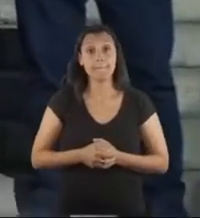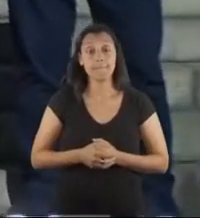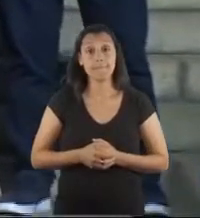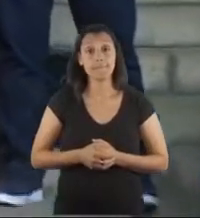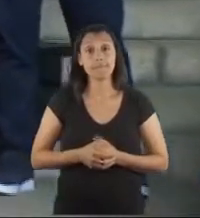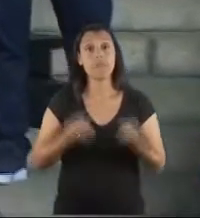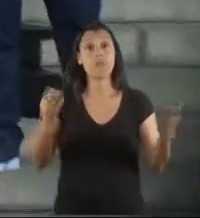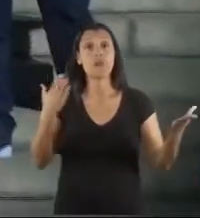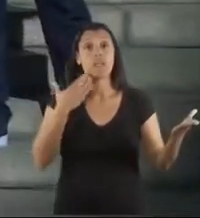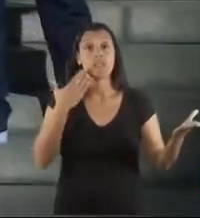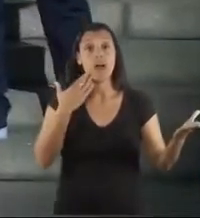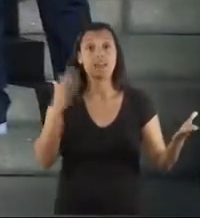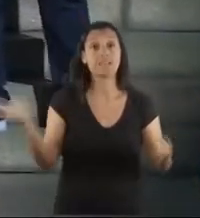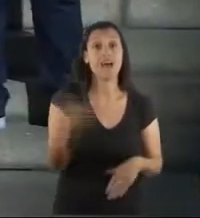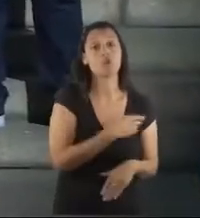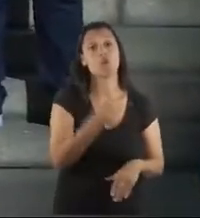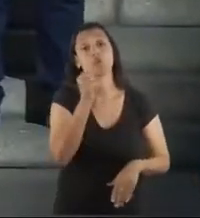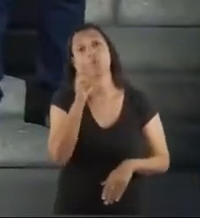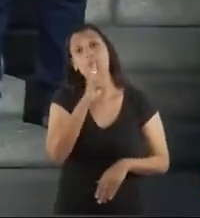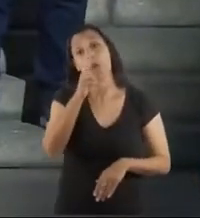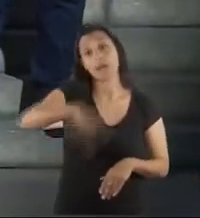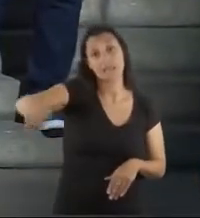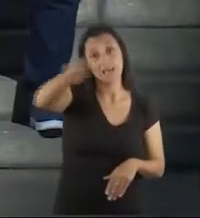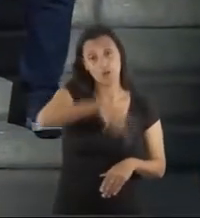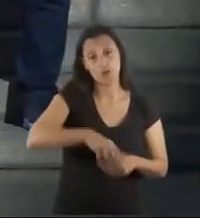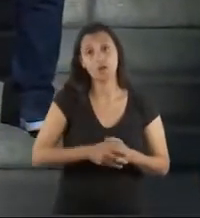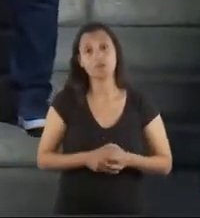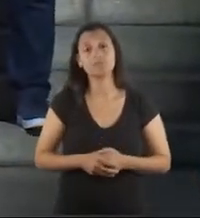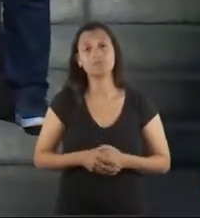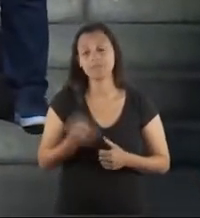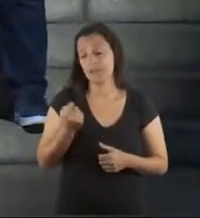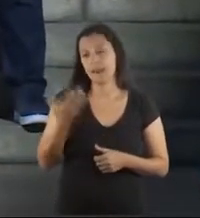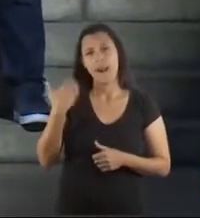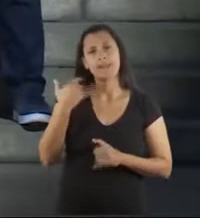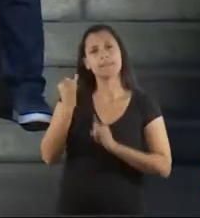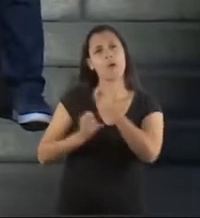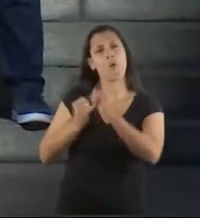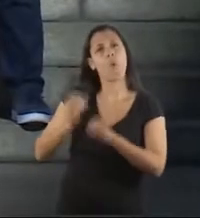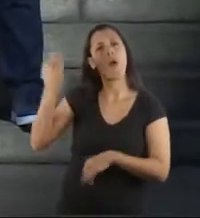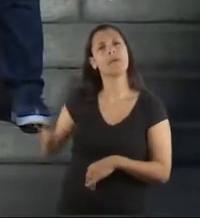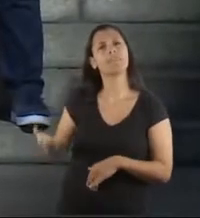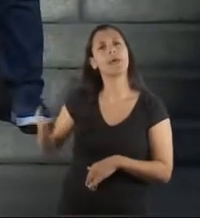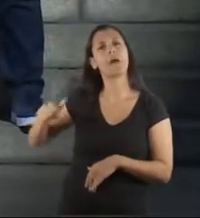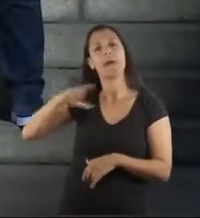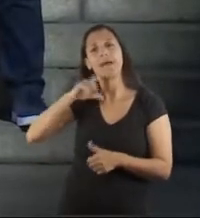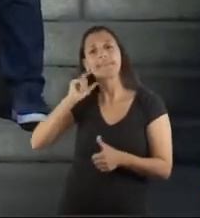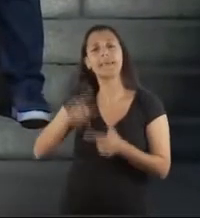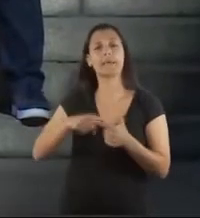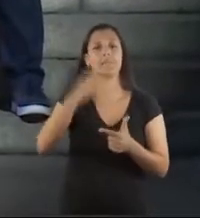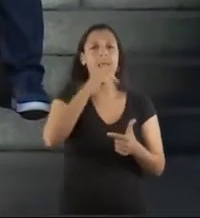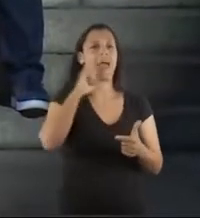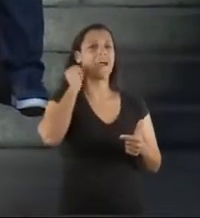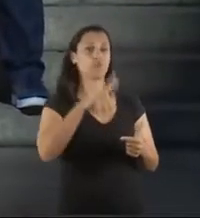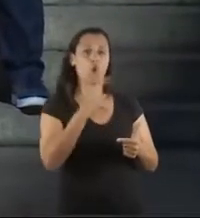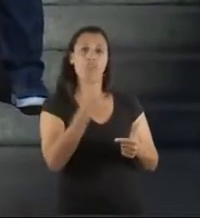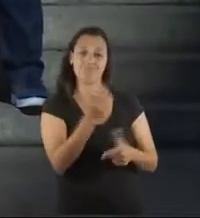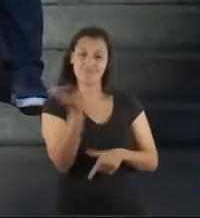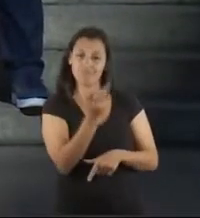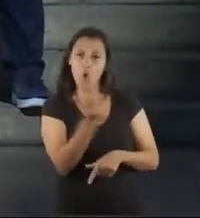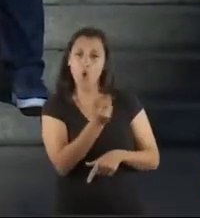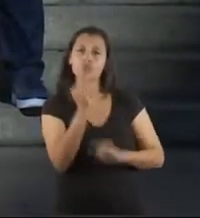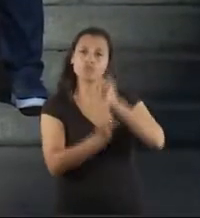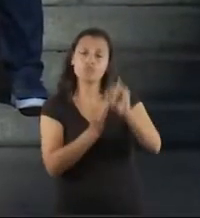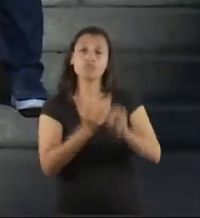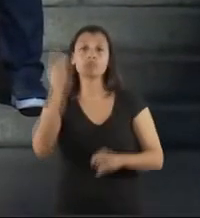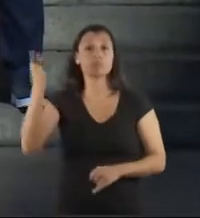muy buenas tardes a todos ya todas como recién contó martín director el presidente de la nación